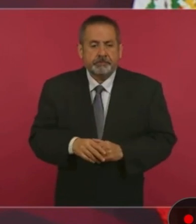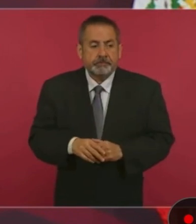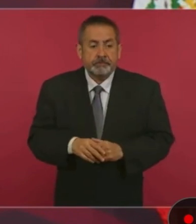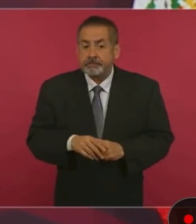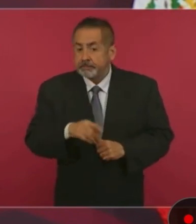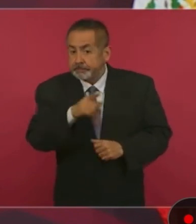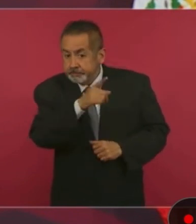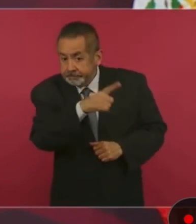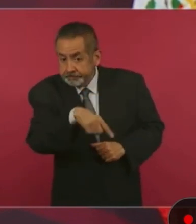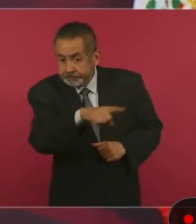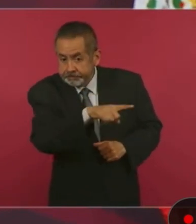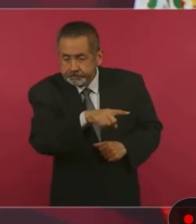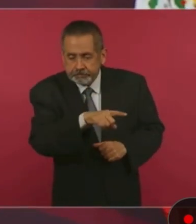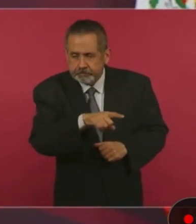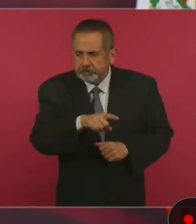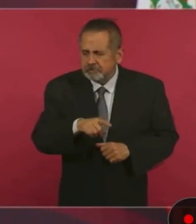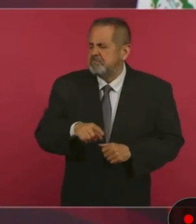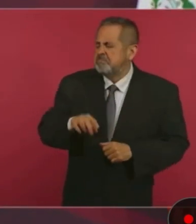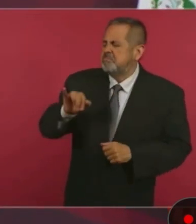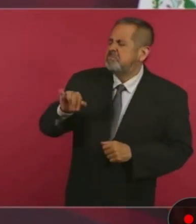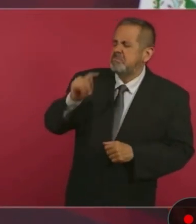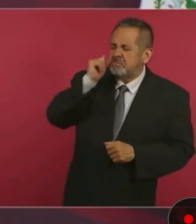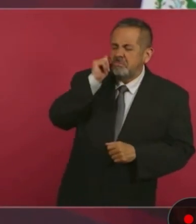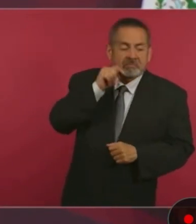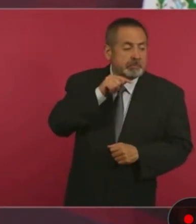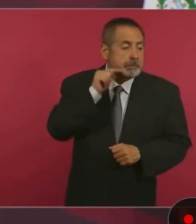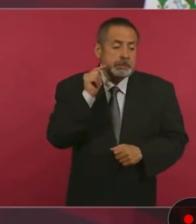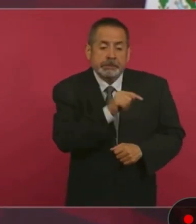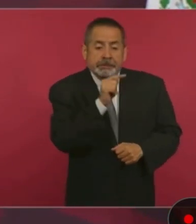buscando que ahí